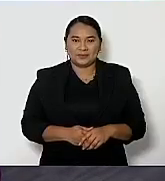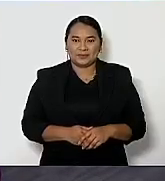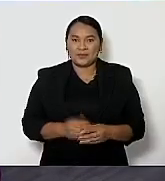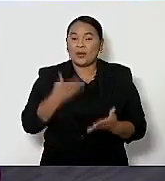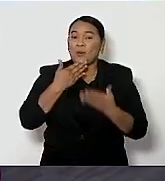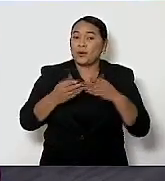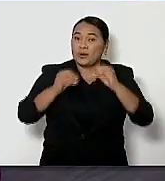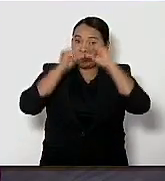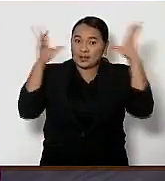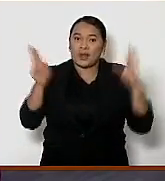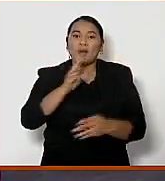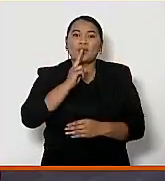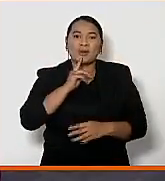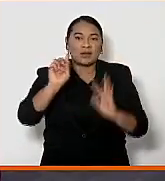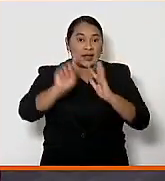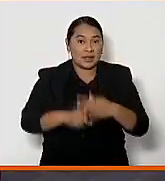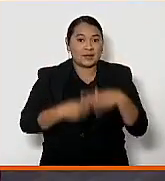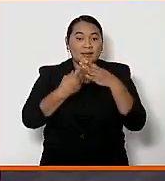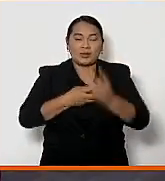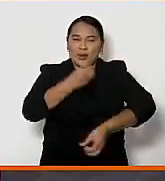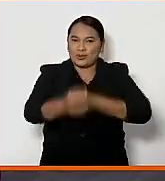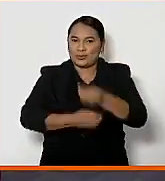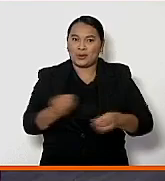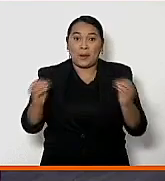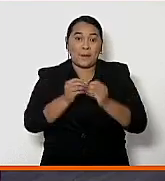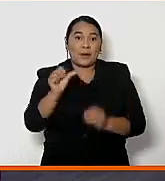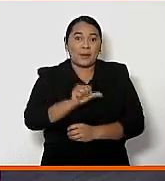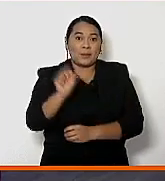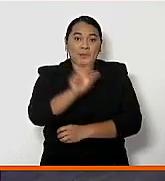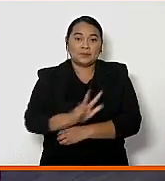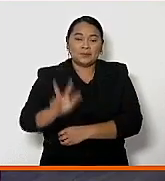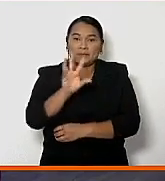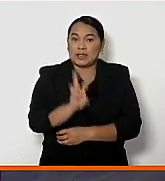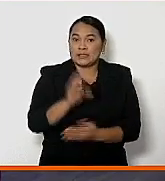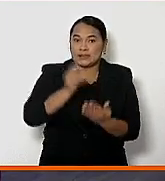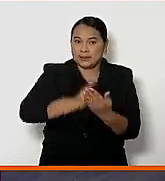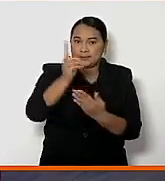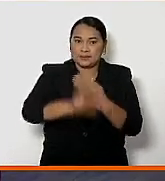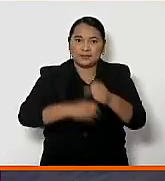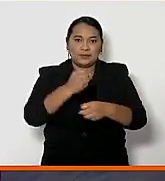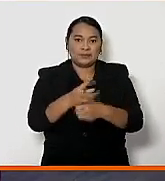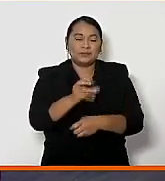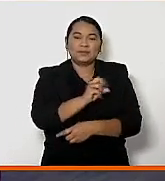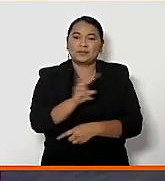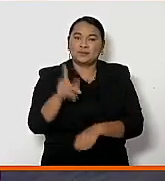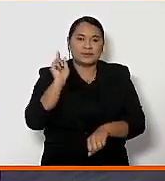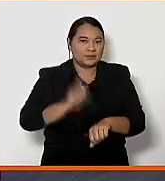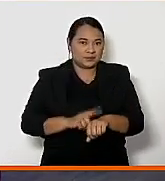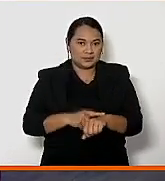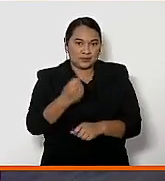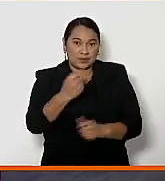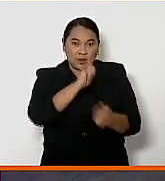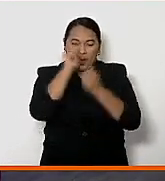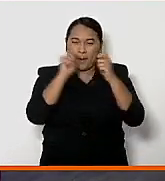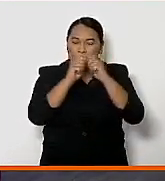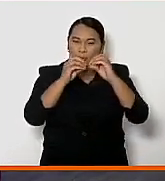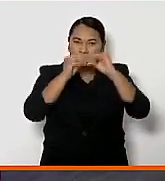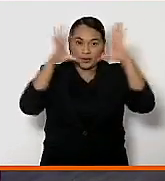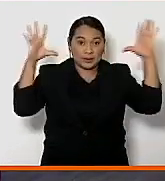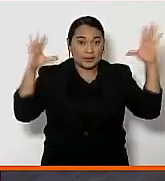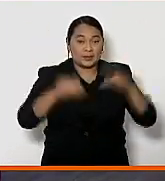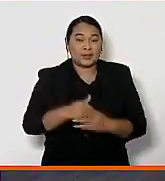Buenos días Honduras damos inicio a un sorteo más hoy martes 6 de diciembre del año 2022 el reloj marca las 11 en punto de la mañana